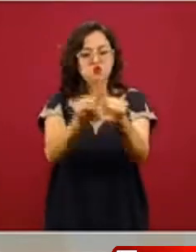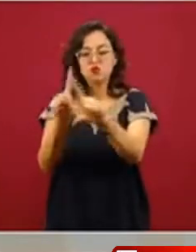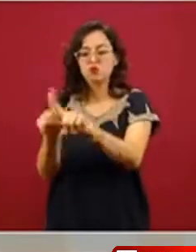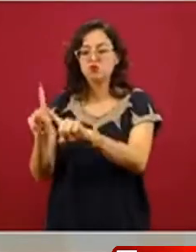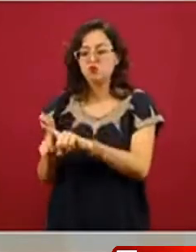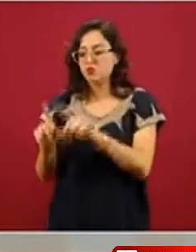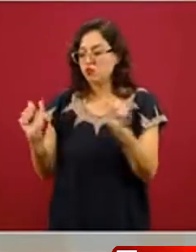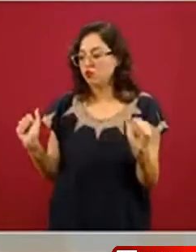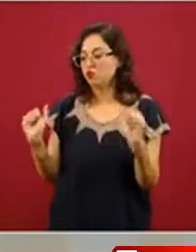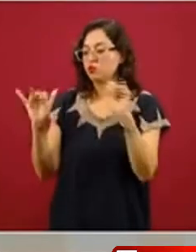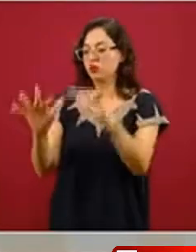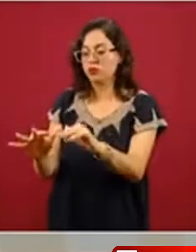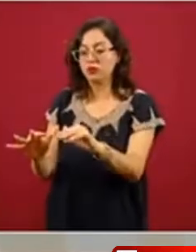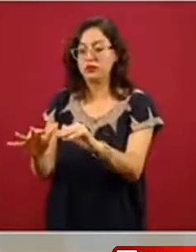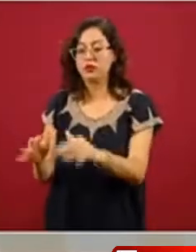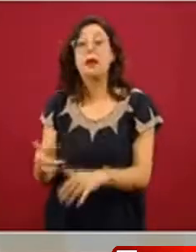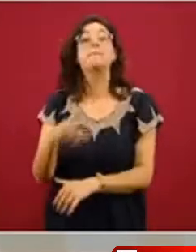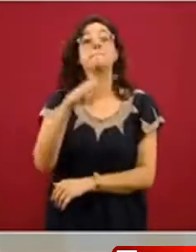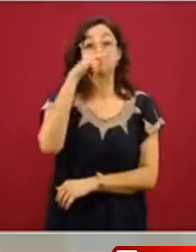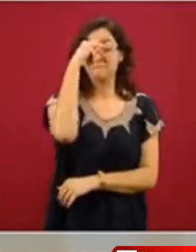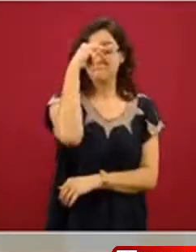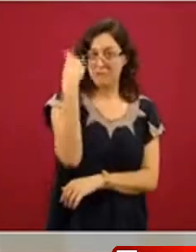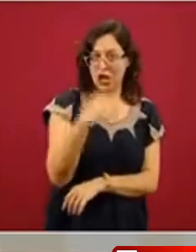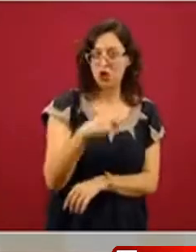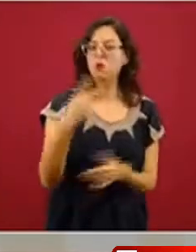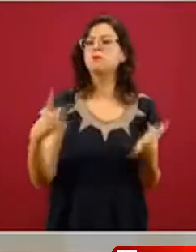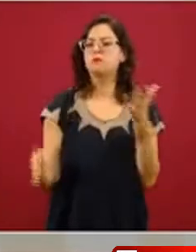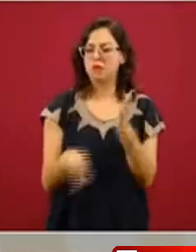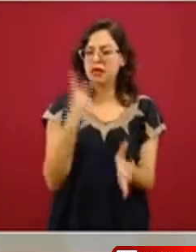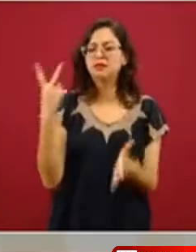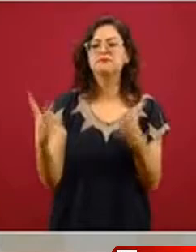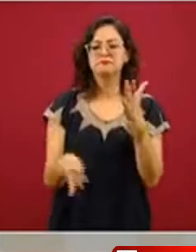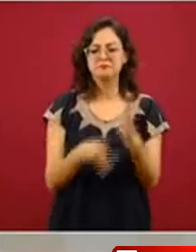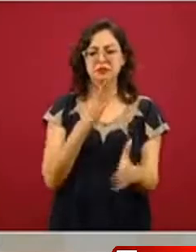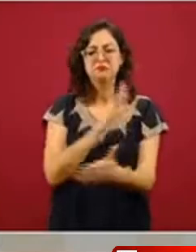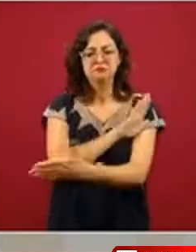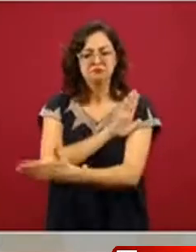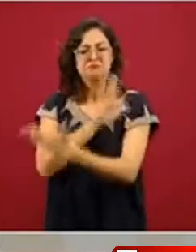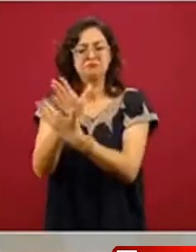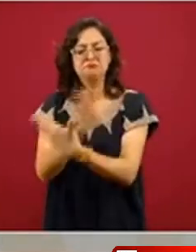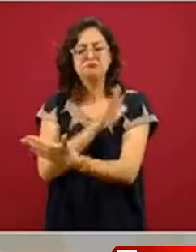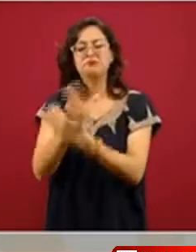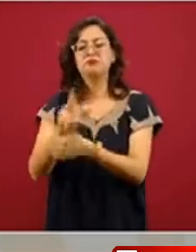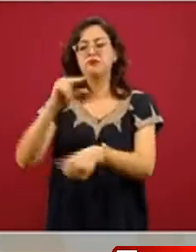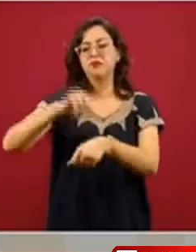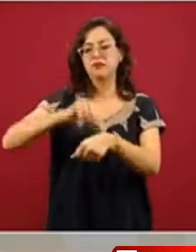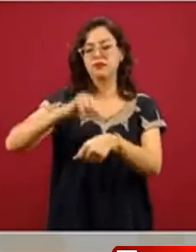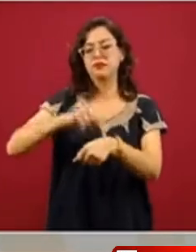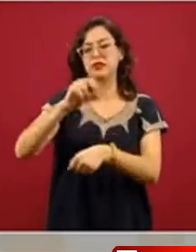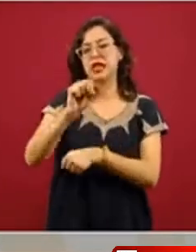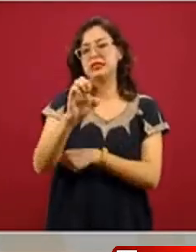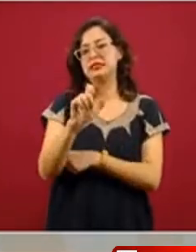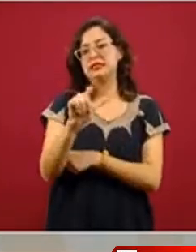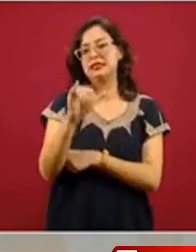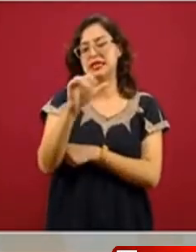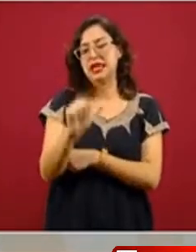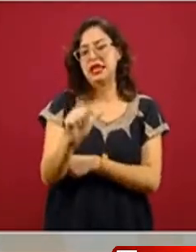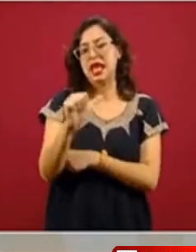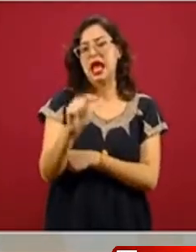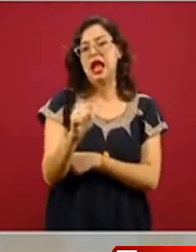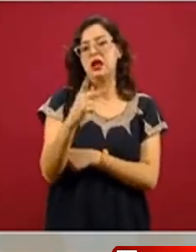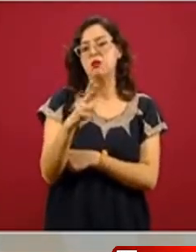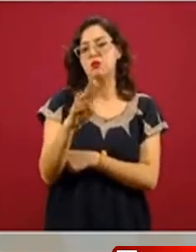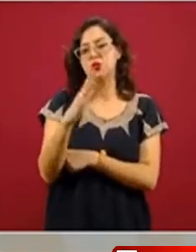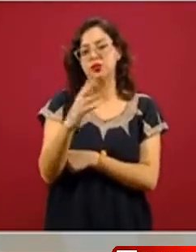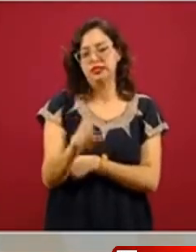Por cierto que de nuestro país en varias ocasiones ha concurrido personas expertas, la doctora Celia Alpuche Aranda, quien